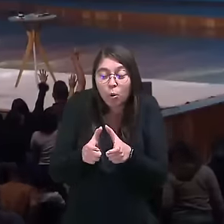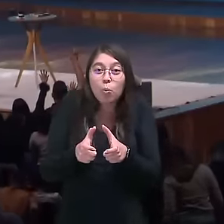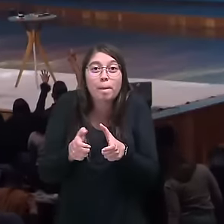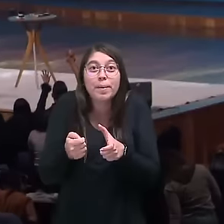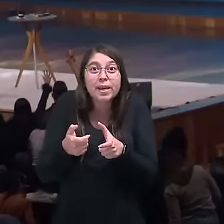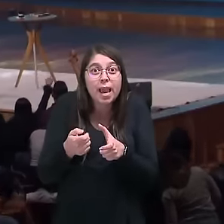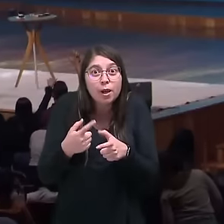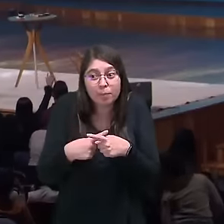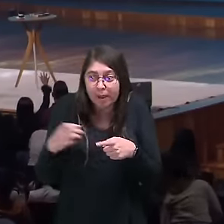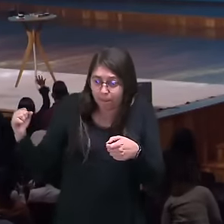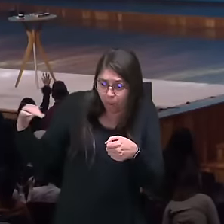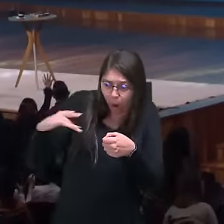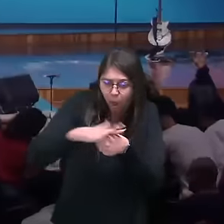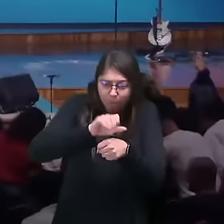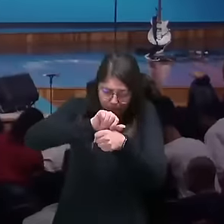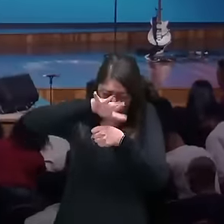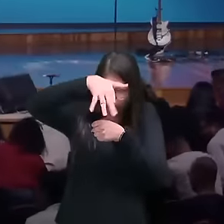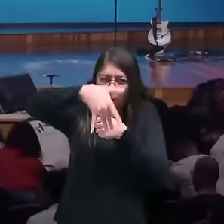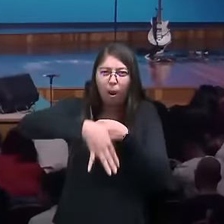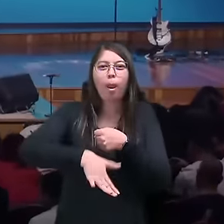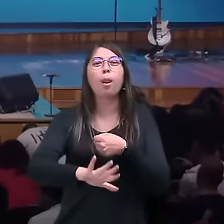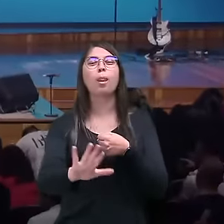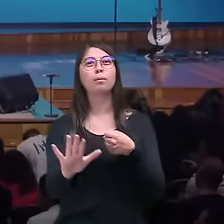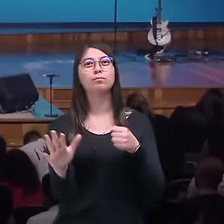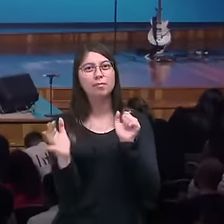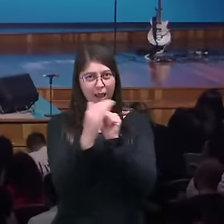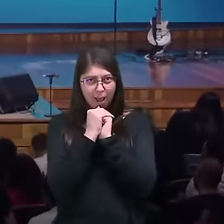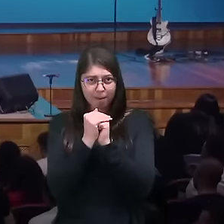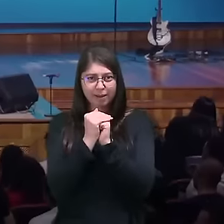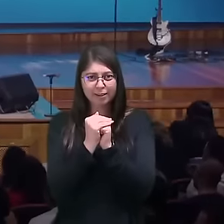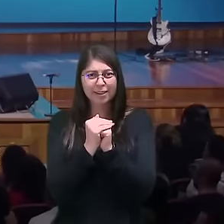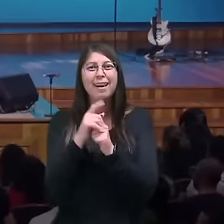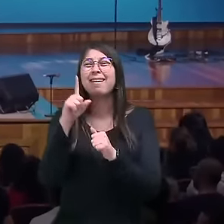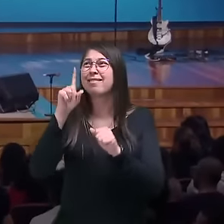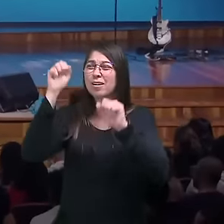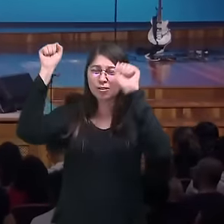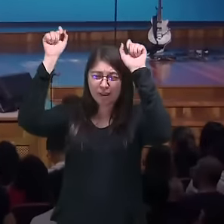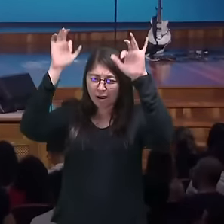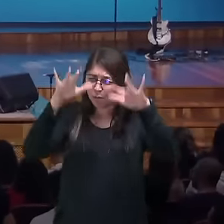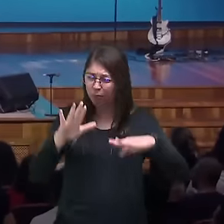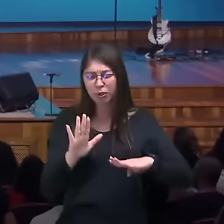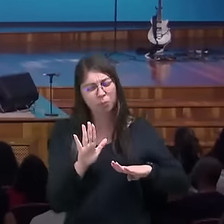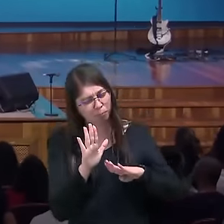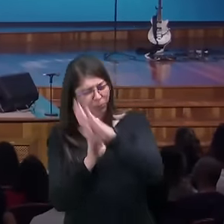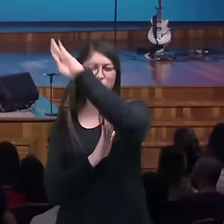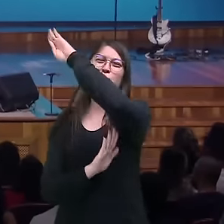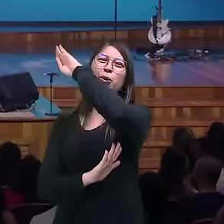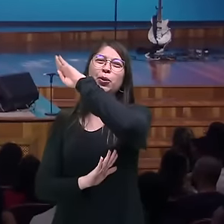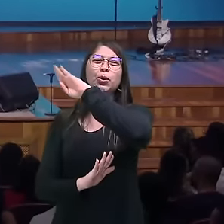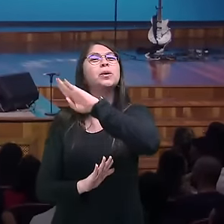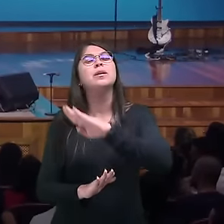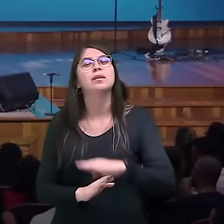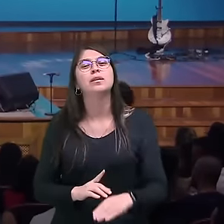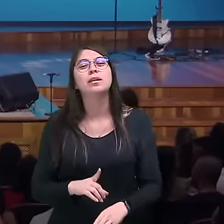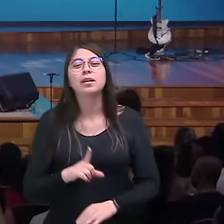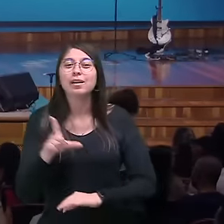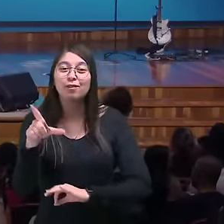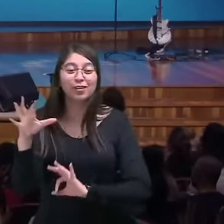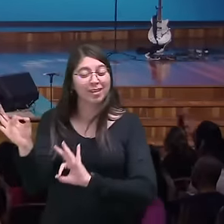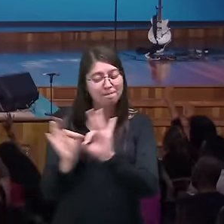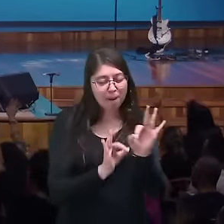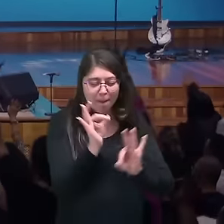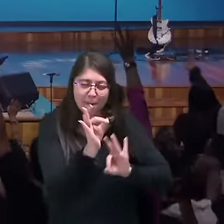Ay, yo estoy sintiendo poder de Dios. Aleluya. Se prepara. Esta profecía es para las mujeres. Tu zapatera va a ficar